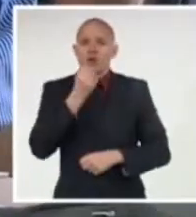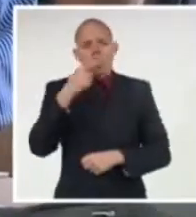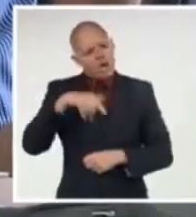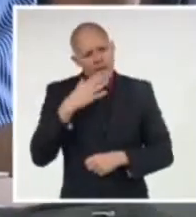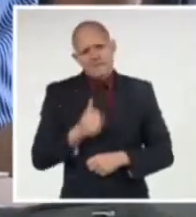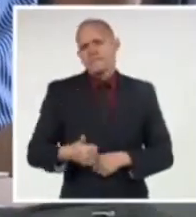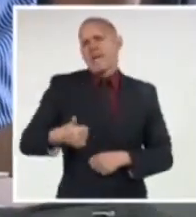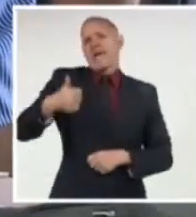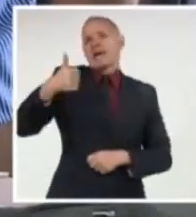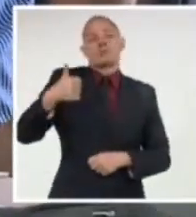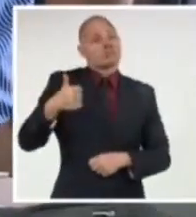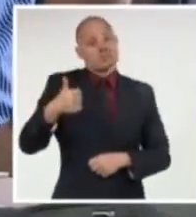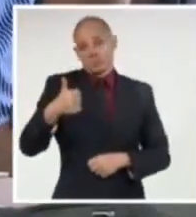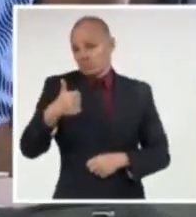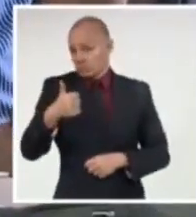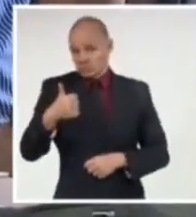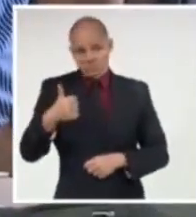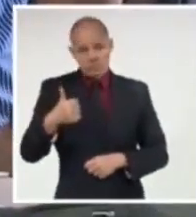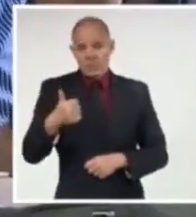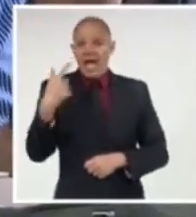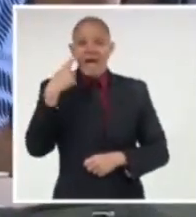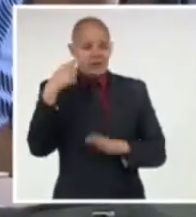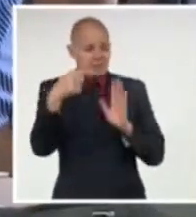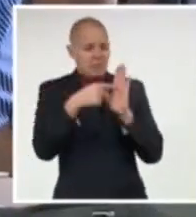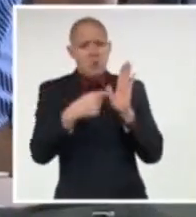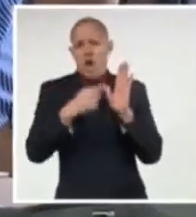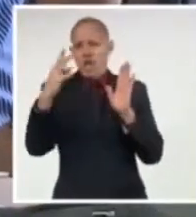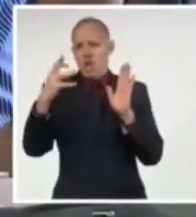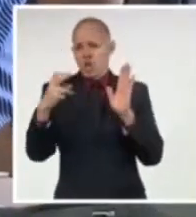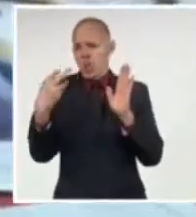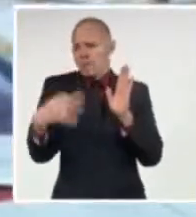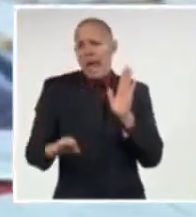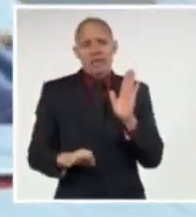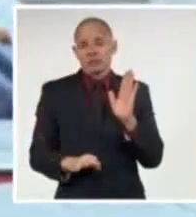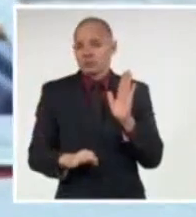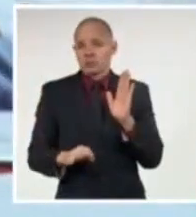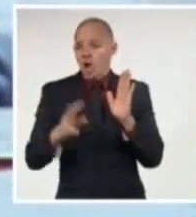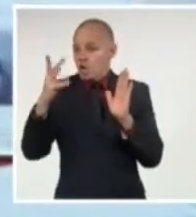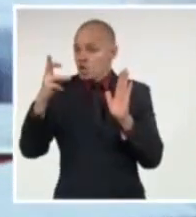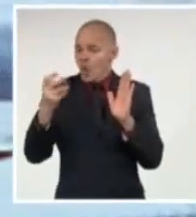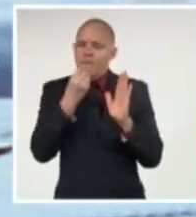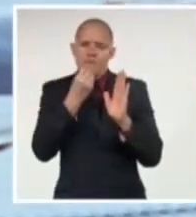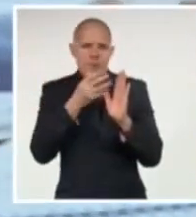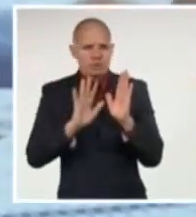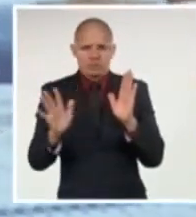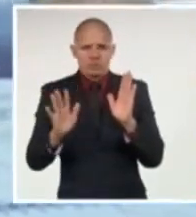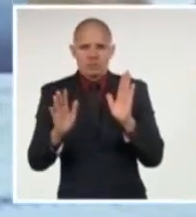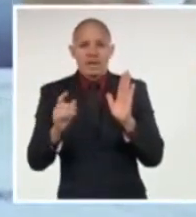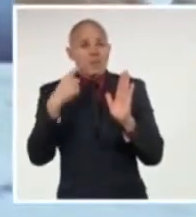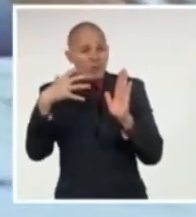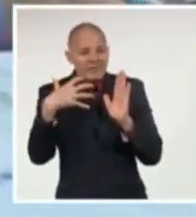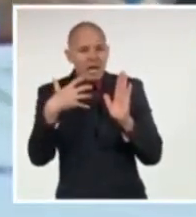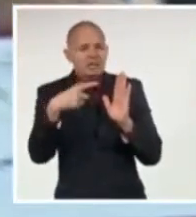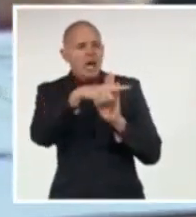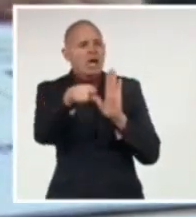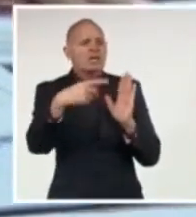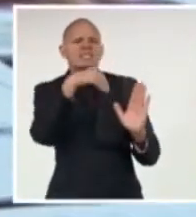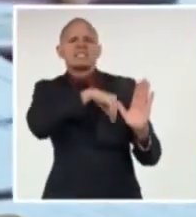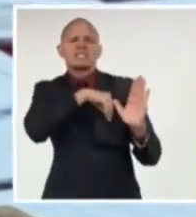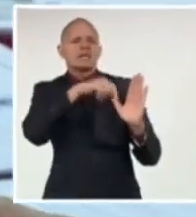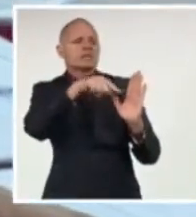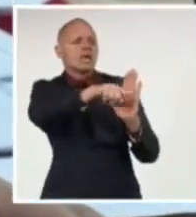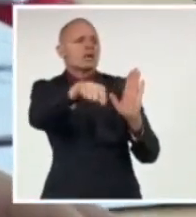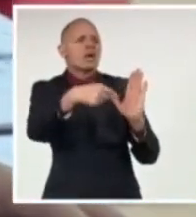indicadores de una organización si al final eso no se ve en el pueblo. El reto que hay en el